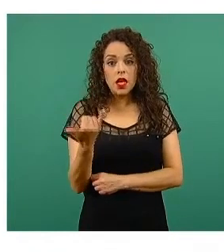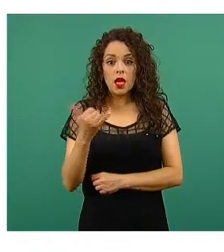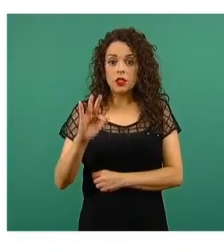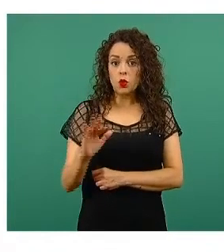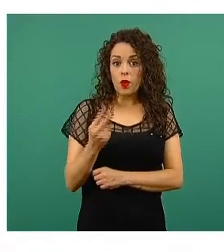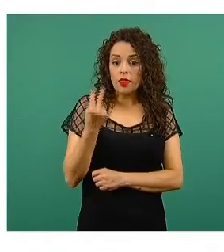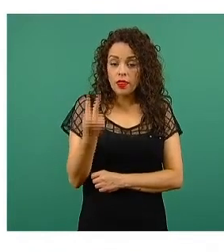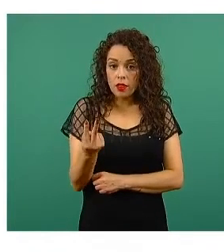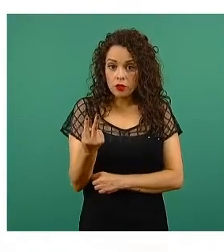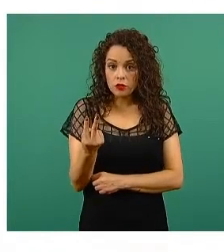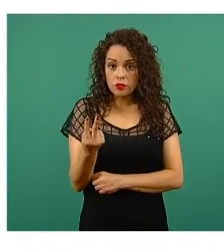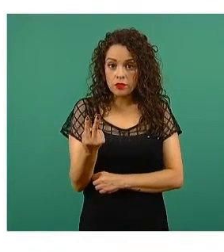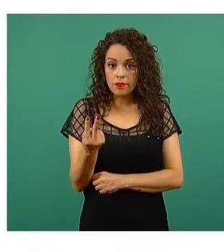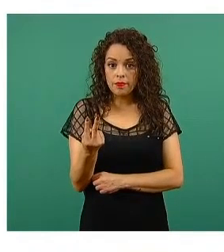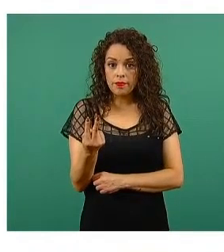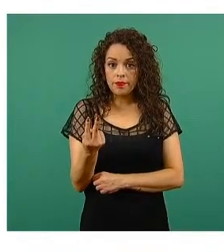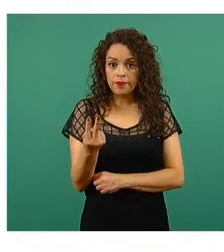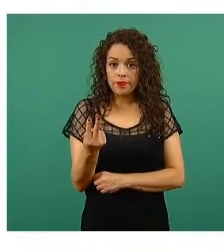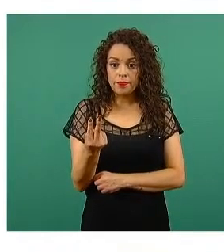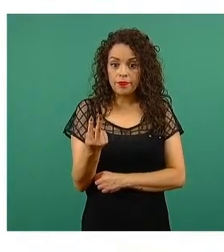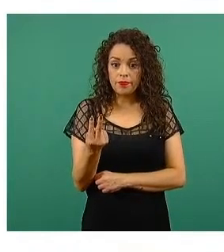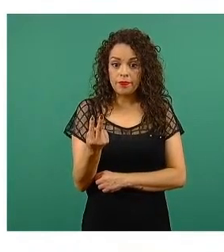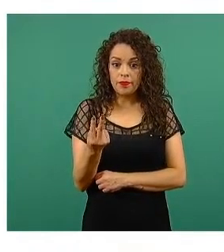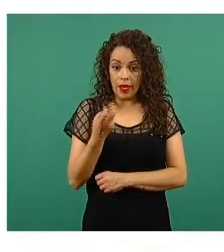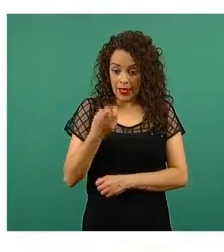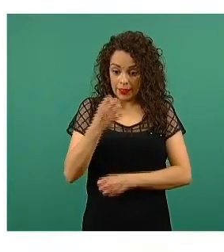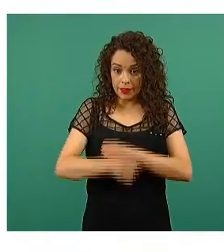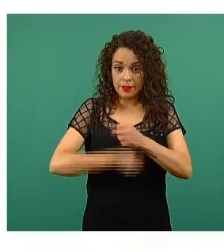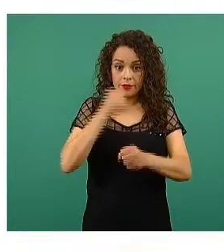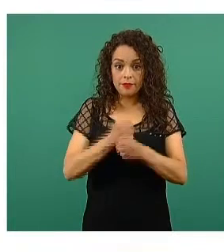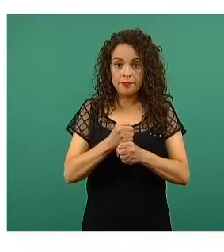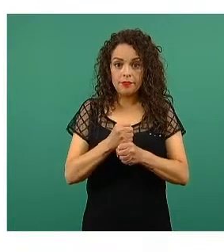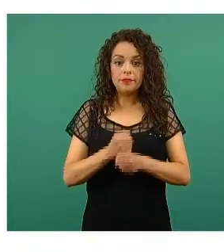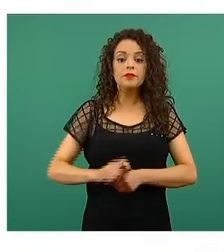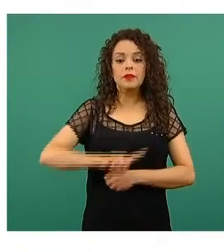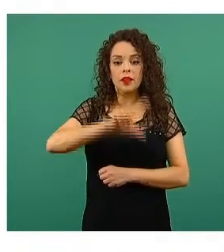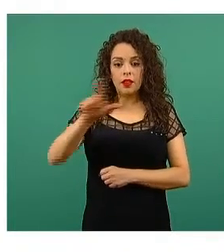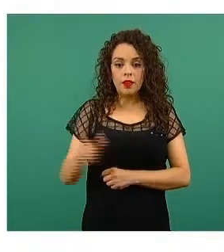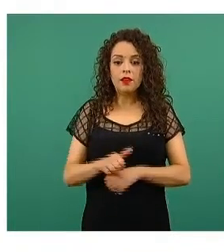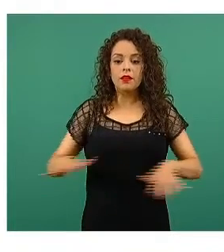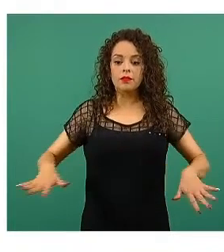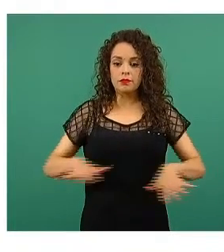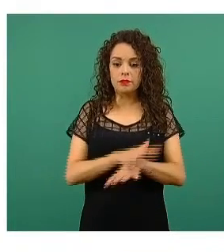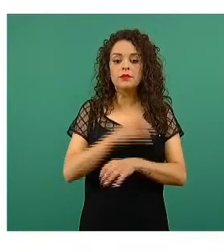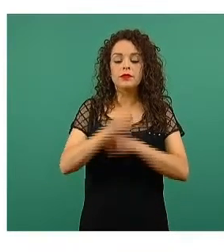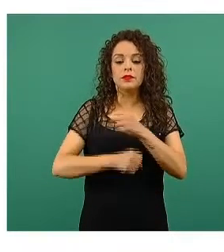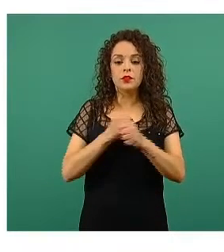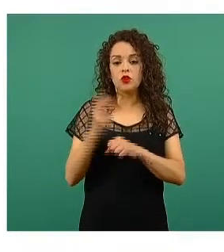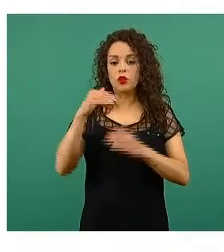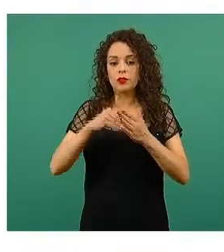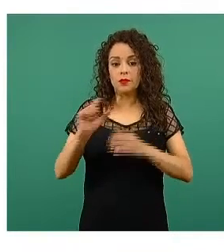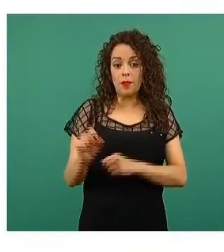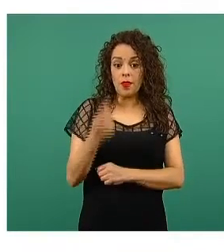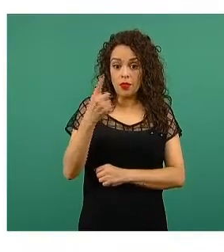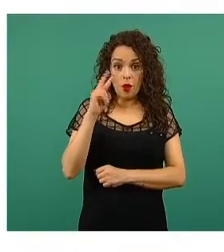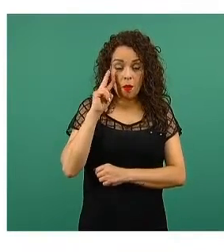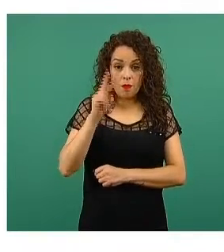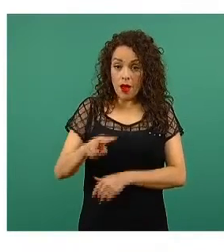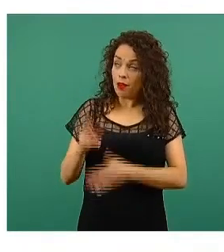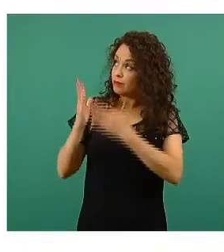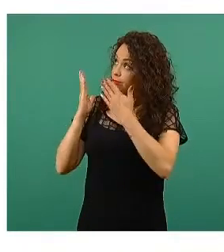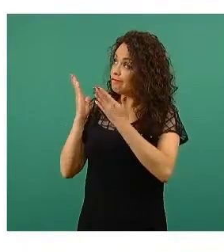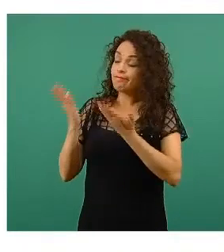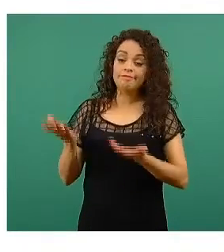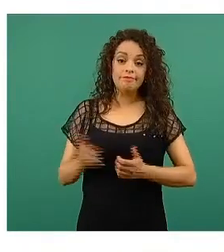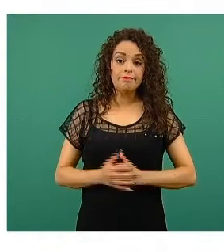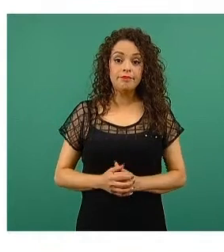52 del año, para después también transitar al año 2021 y también